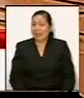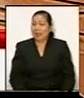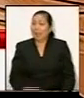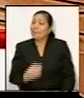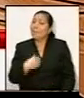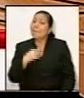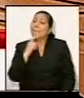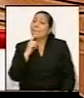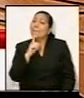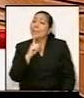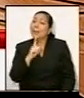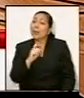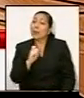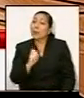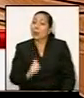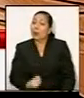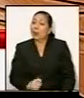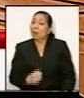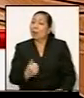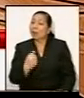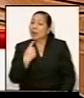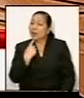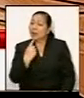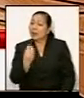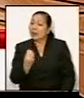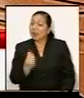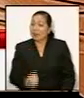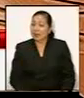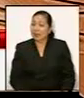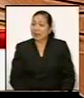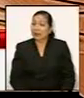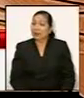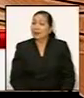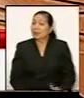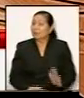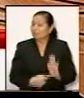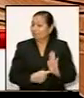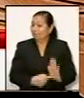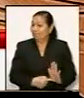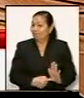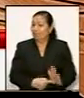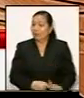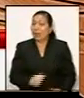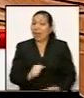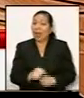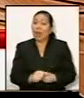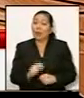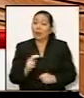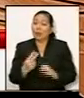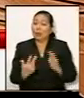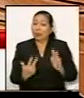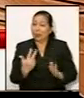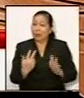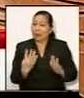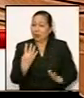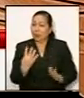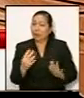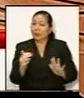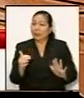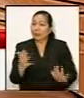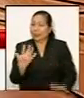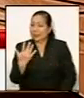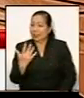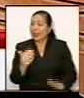pregunta es por qué le digo esto porque miren estamos evidenciando que el 2013 14 15 16